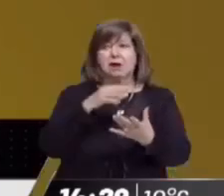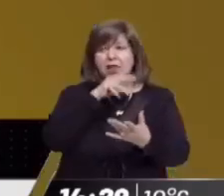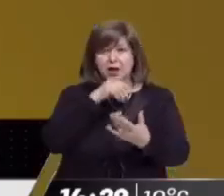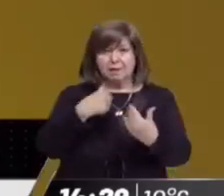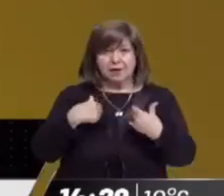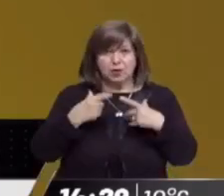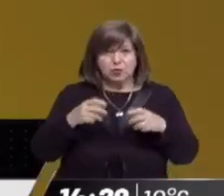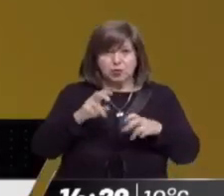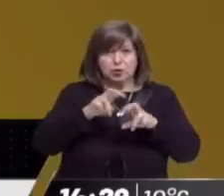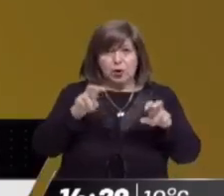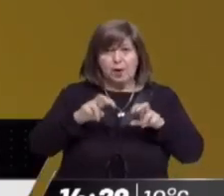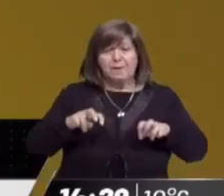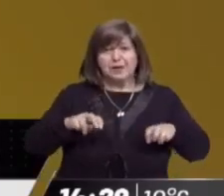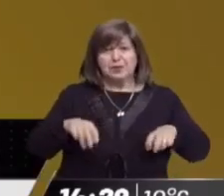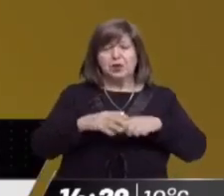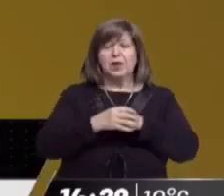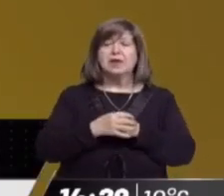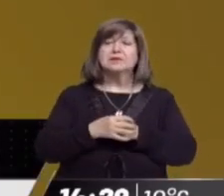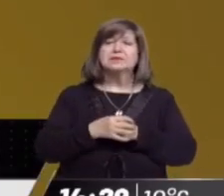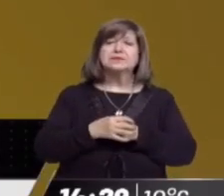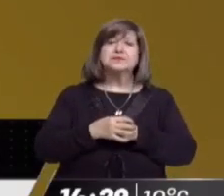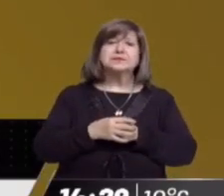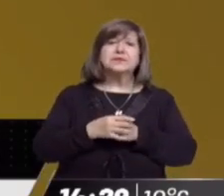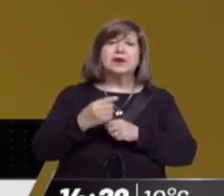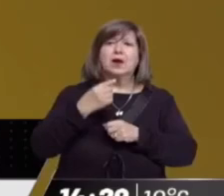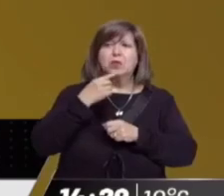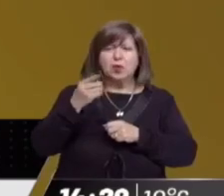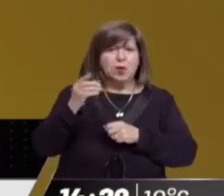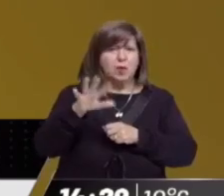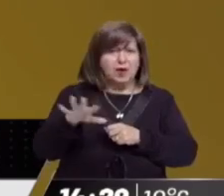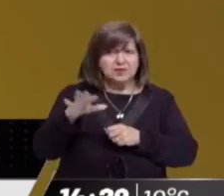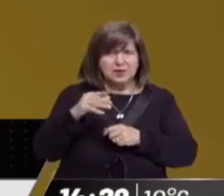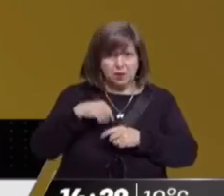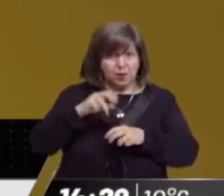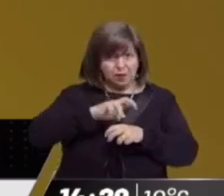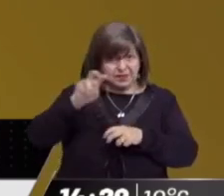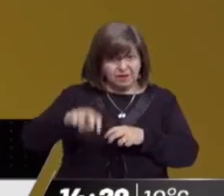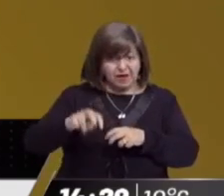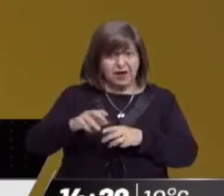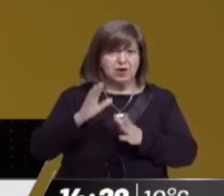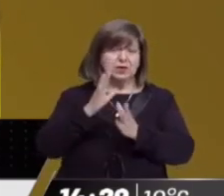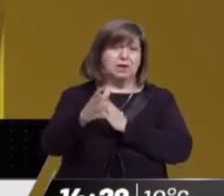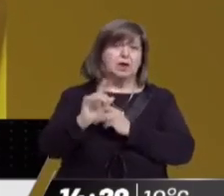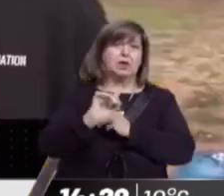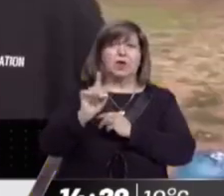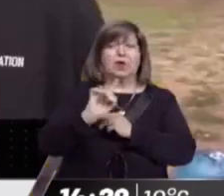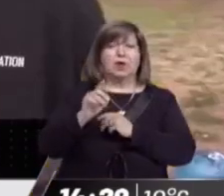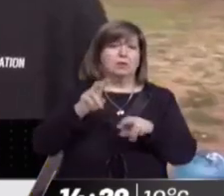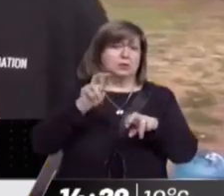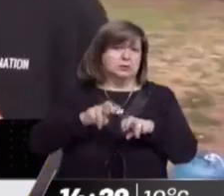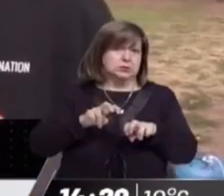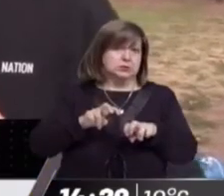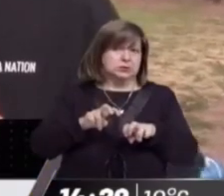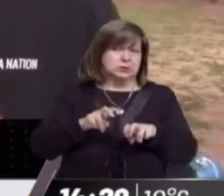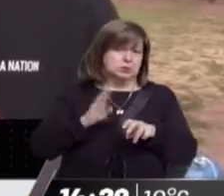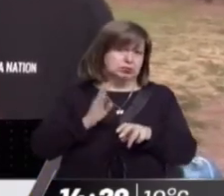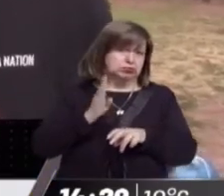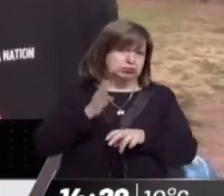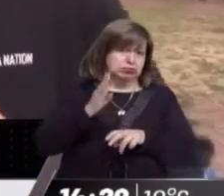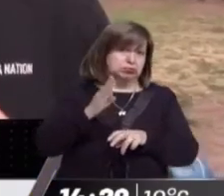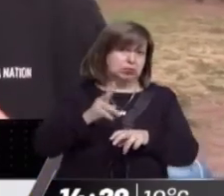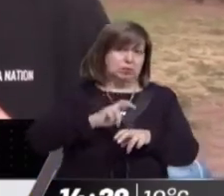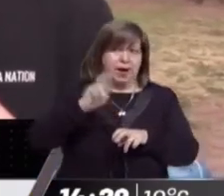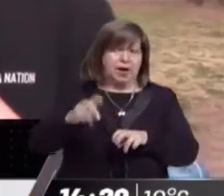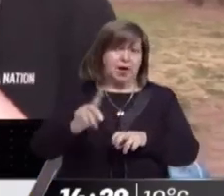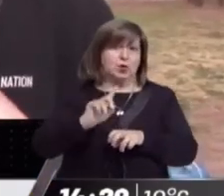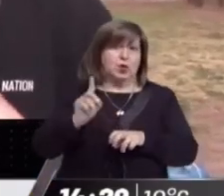ver. ¿En esos casos se sigue viaje, se decide bajar? No, se sigue viaje, se sigue adentro. De una, no te puedes